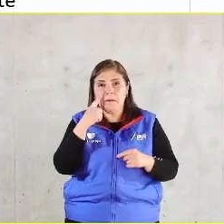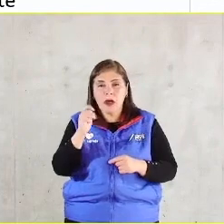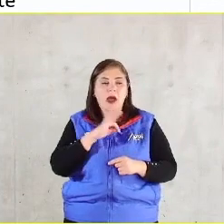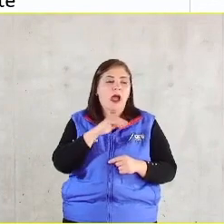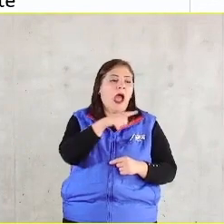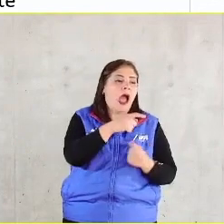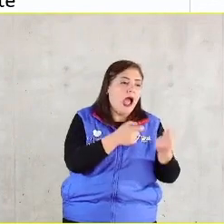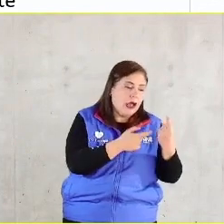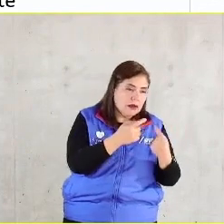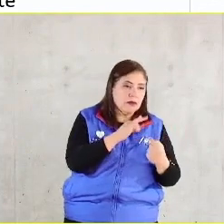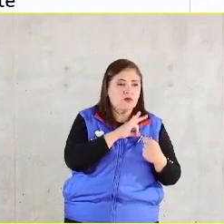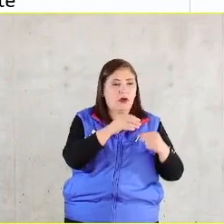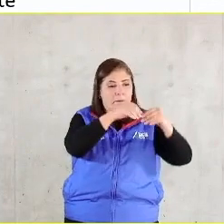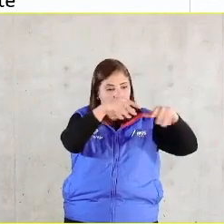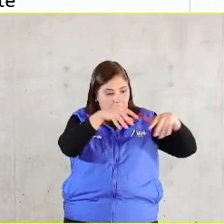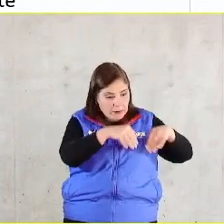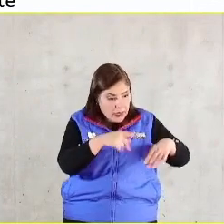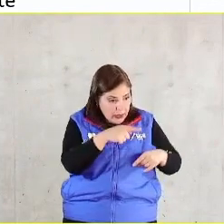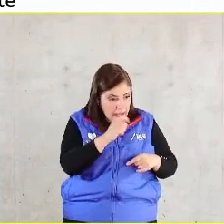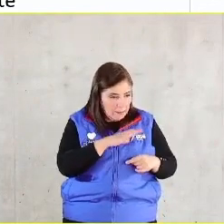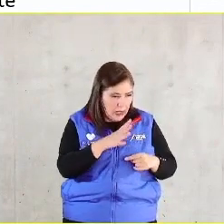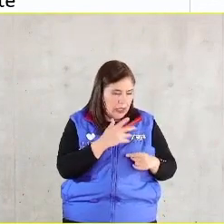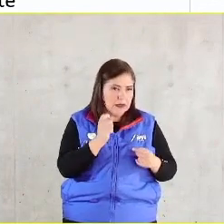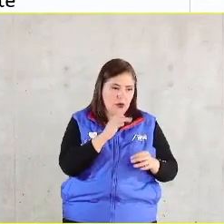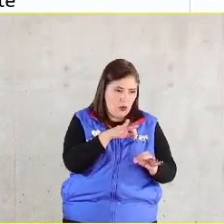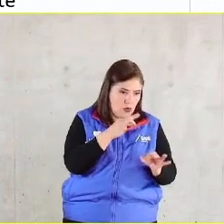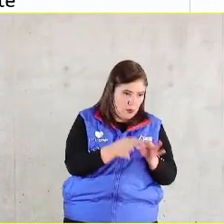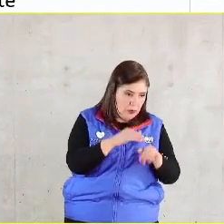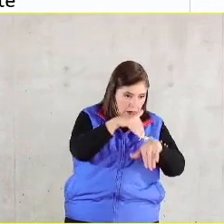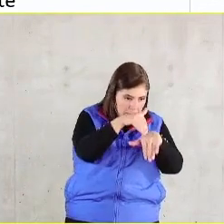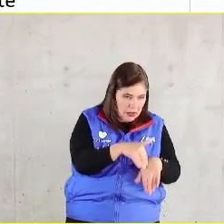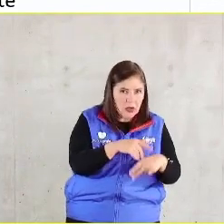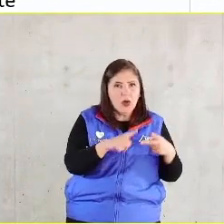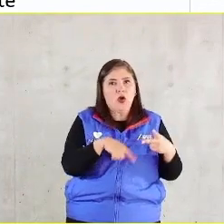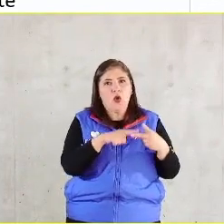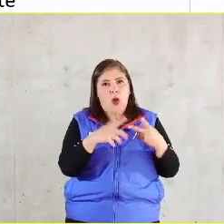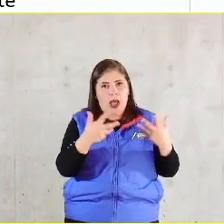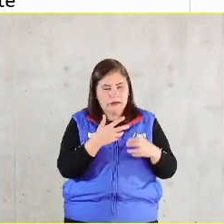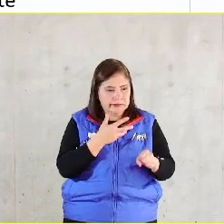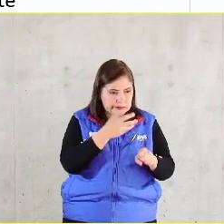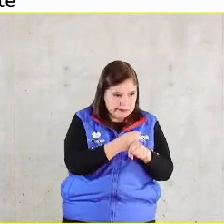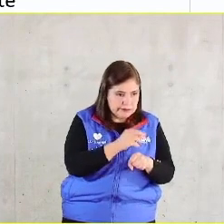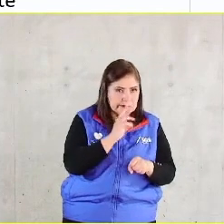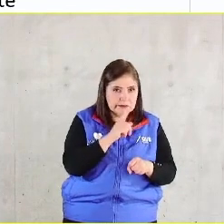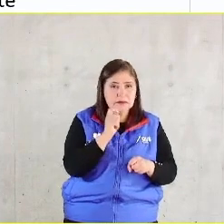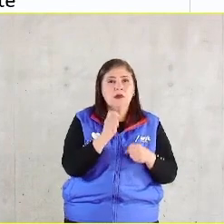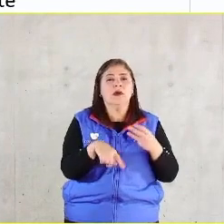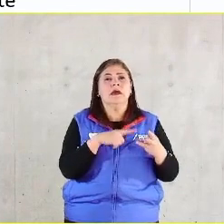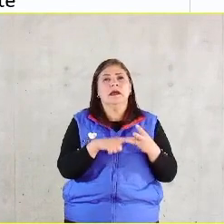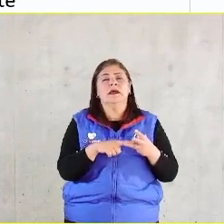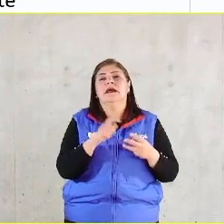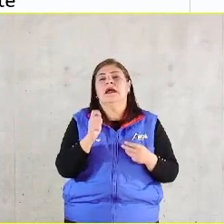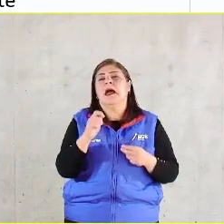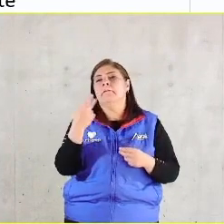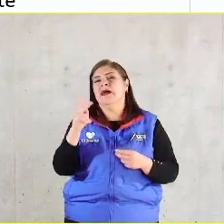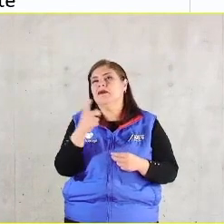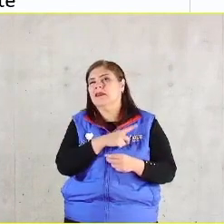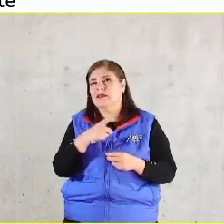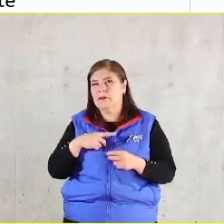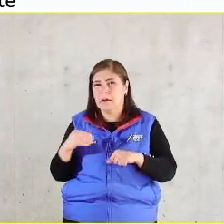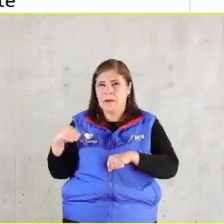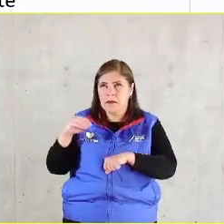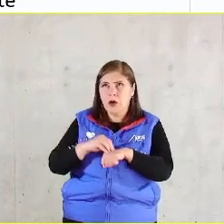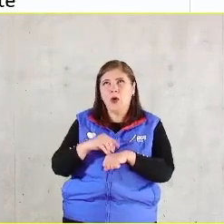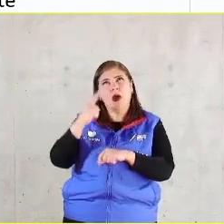subámbitos en un cumplimiento, otros en optimización y otros en transformación. Pero lo primero hay que establecer una ambición. Después de establecer